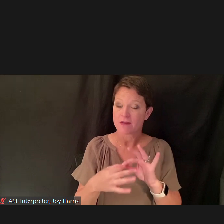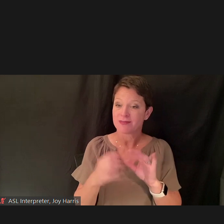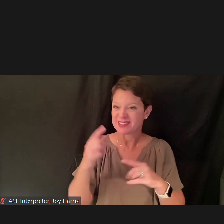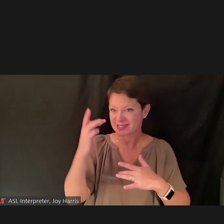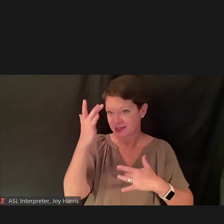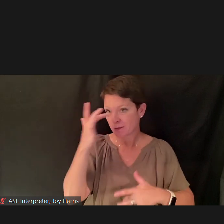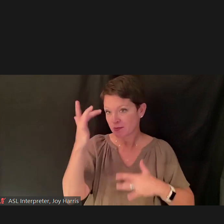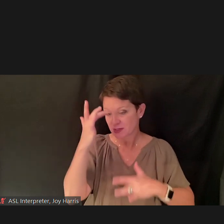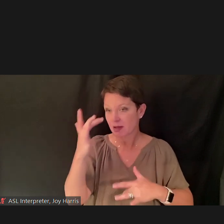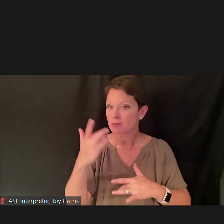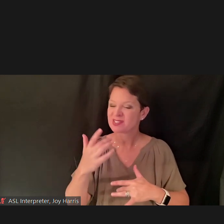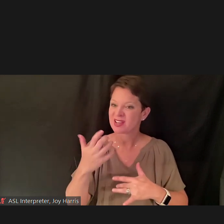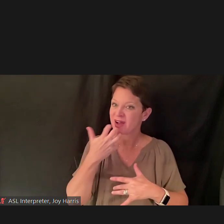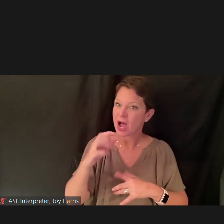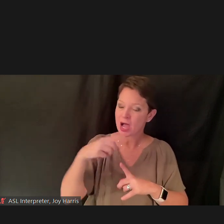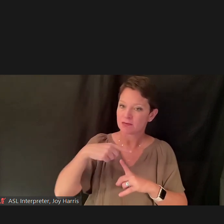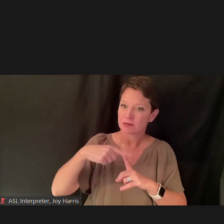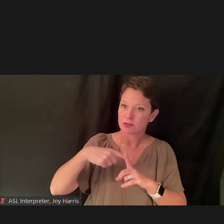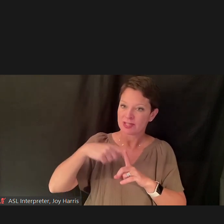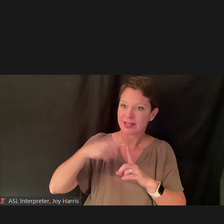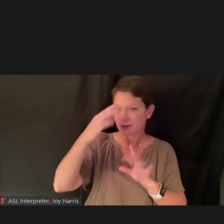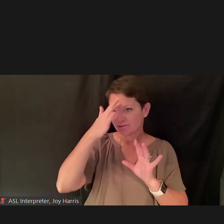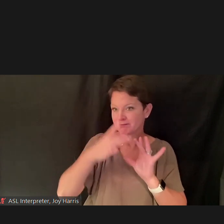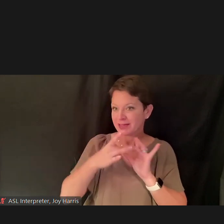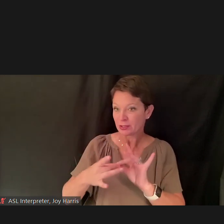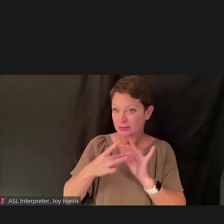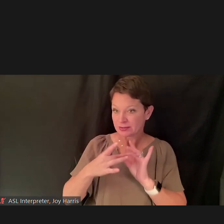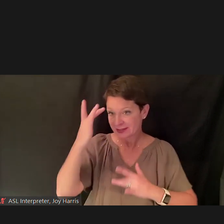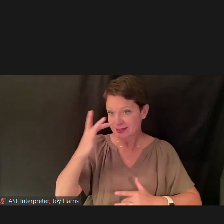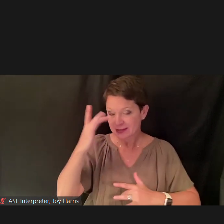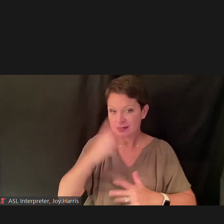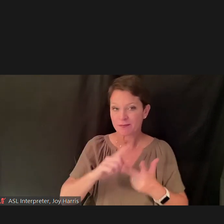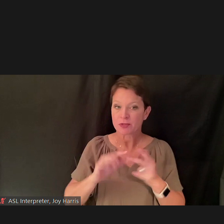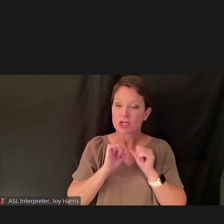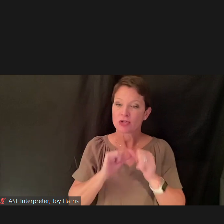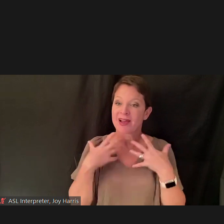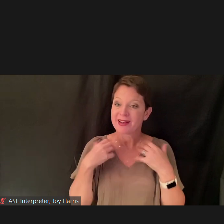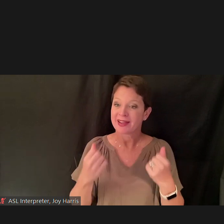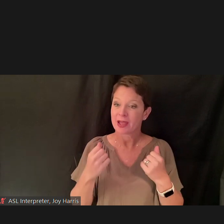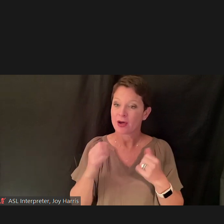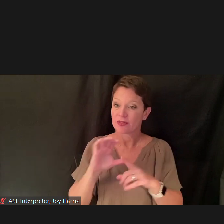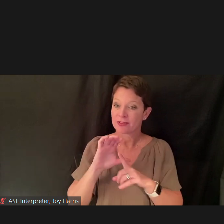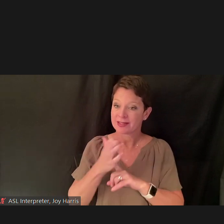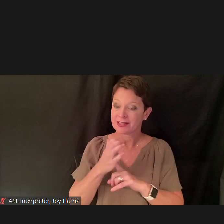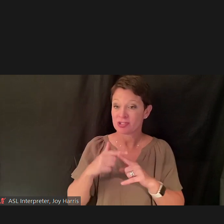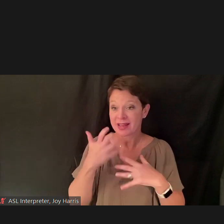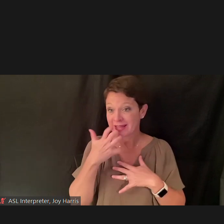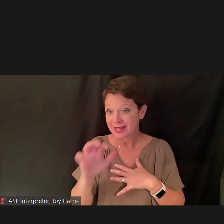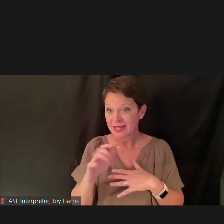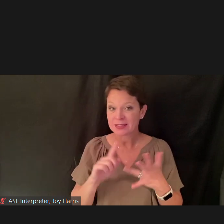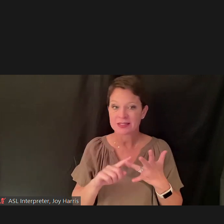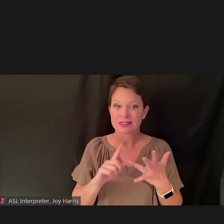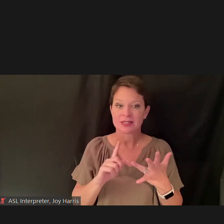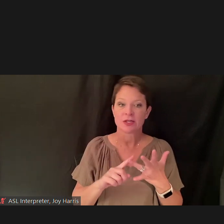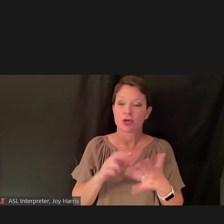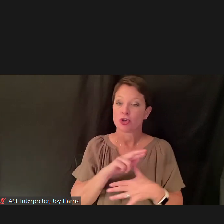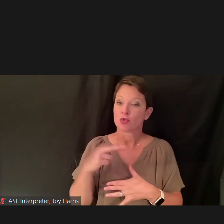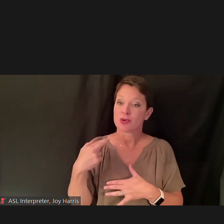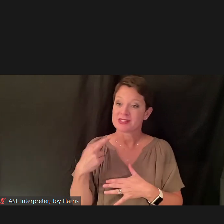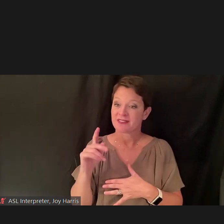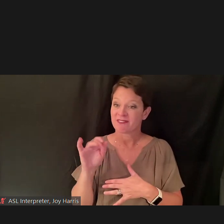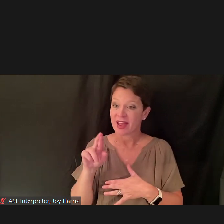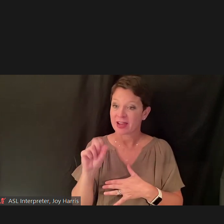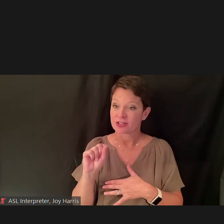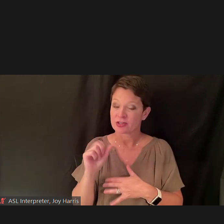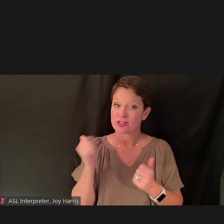of heat-related illness, entendiendo las also señales y overheat síntomas de and enfermedades relacionadas diabetes, con el calor, risk factors, calor y and condiciones all de the